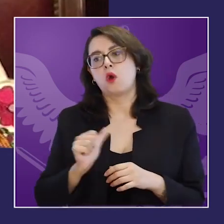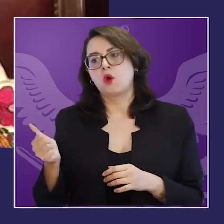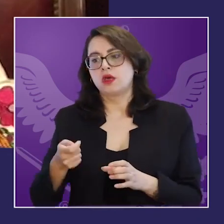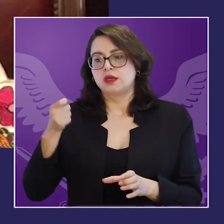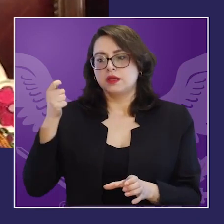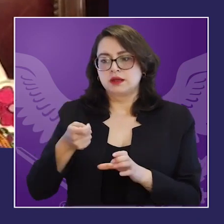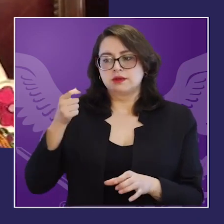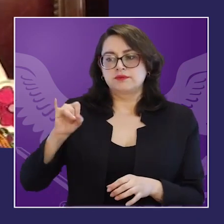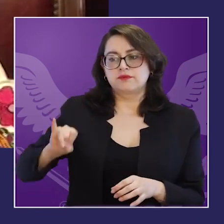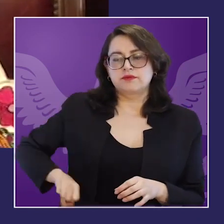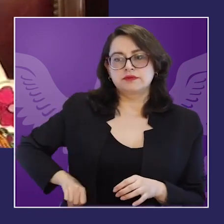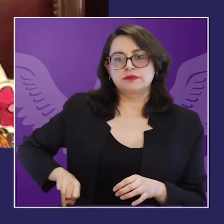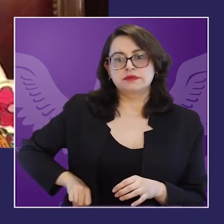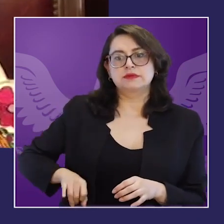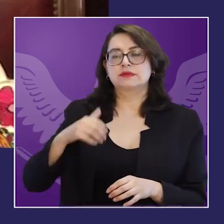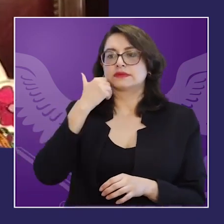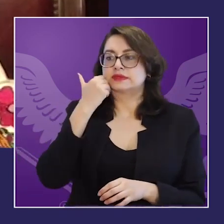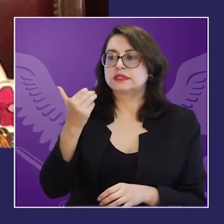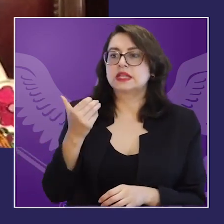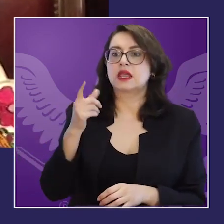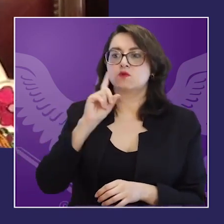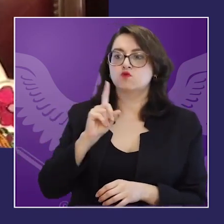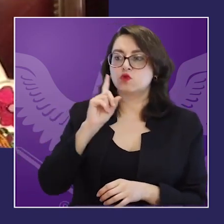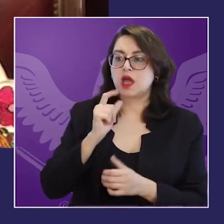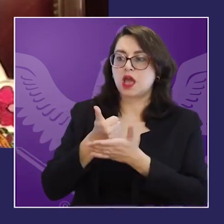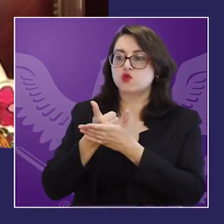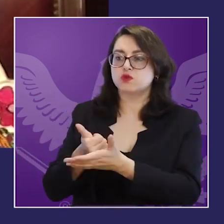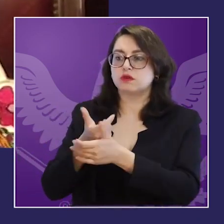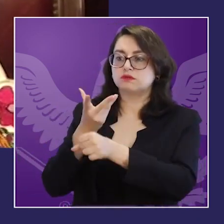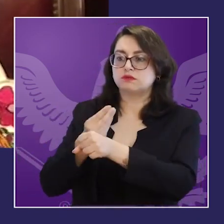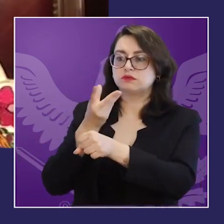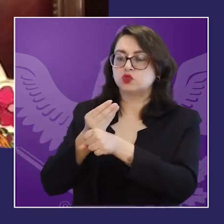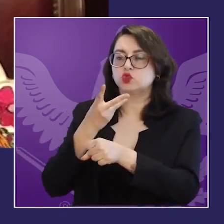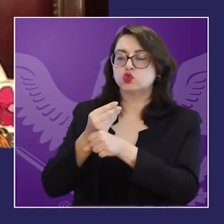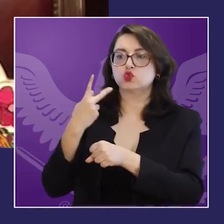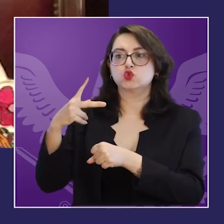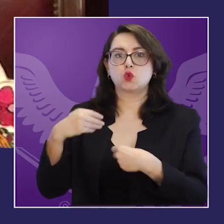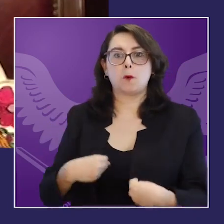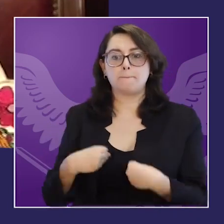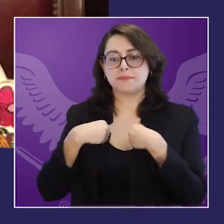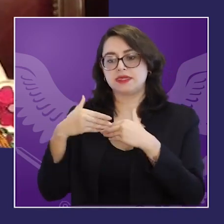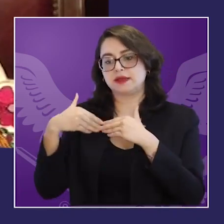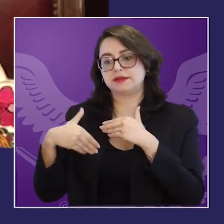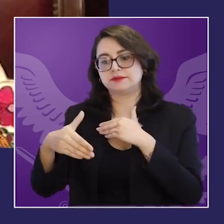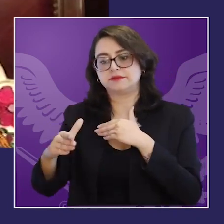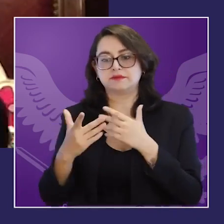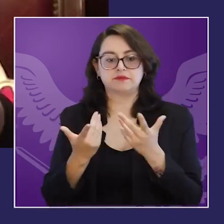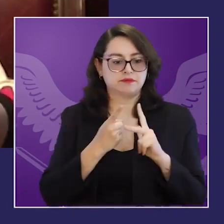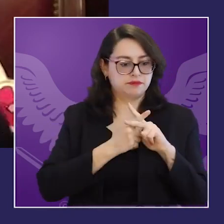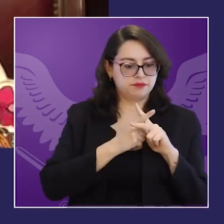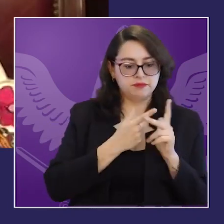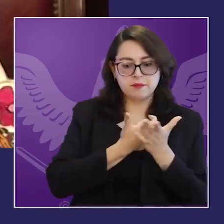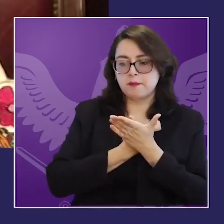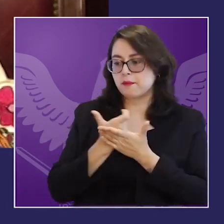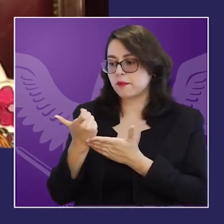alguna manera buscan recomponer a esa mujer para que pueda continuar con su plan de vida, entonces la indemnización se calcula con base